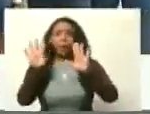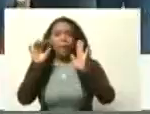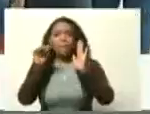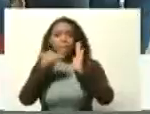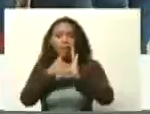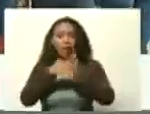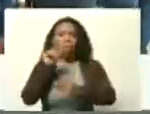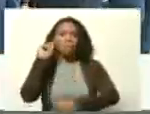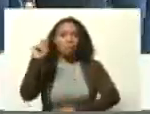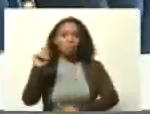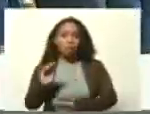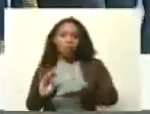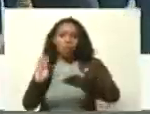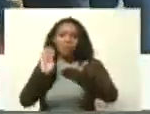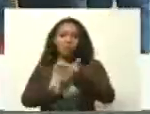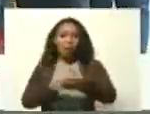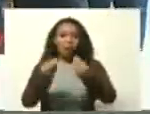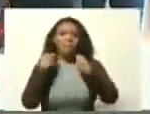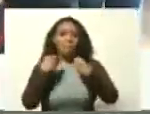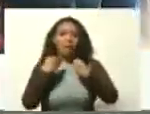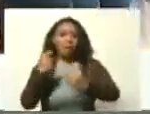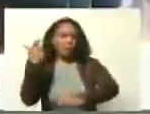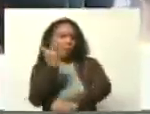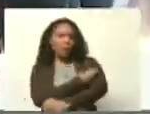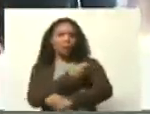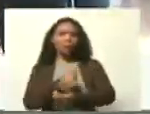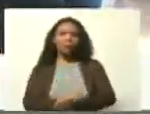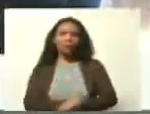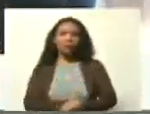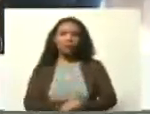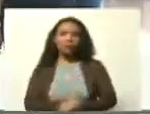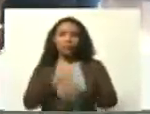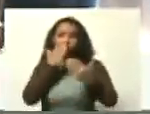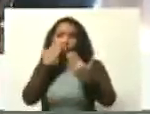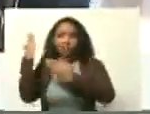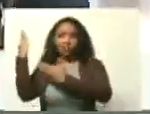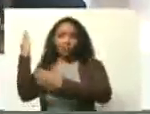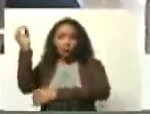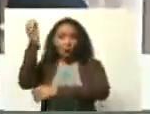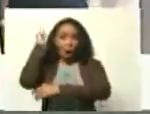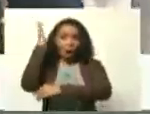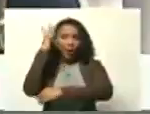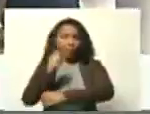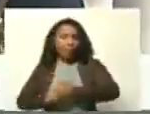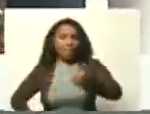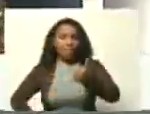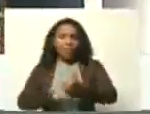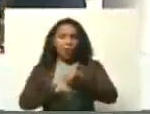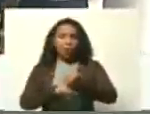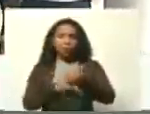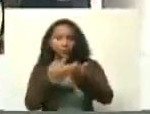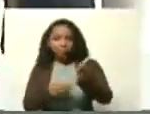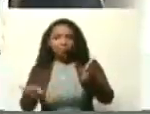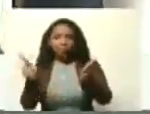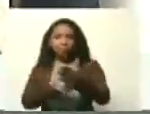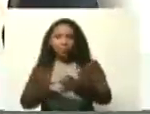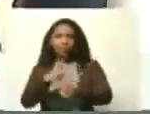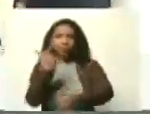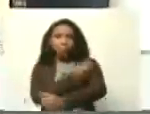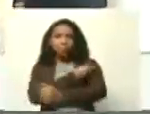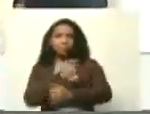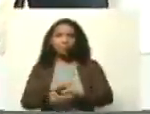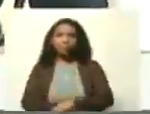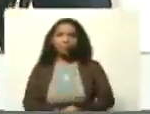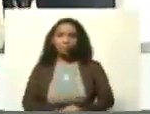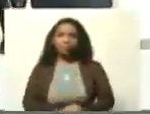establecido para la vacunación. Esta jornada de refuerzo a la vacuna.